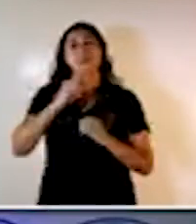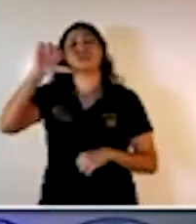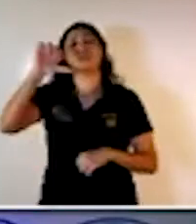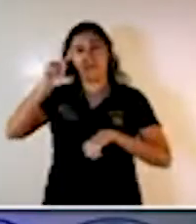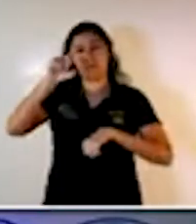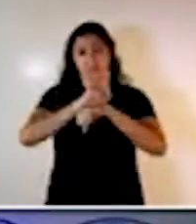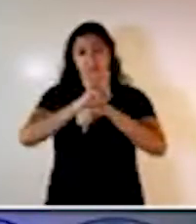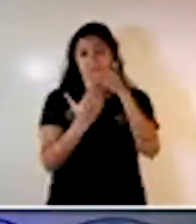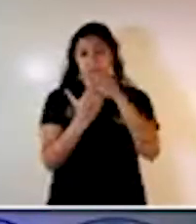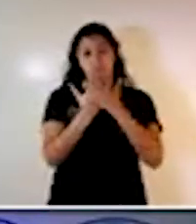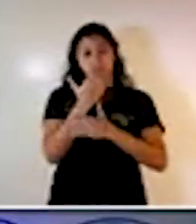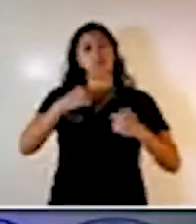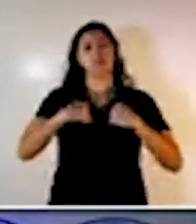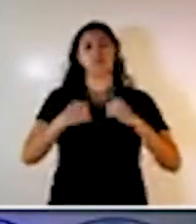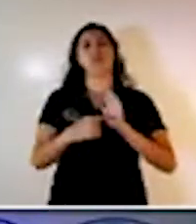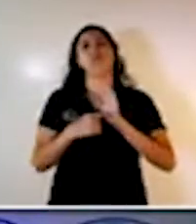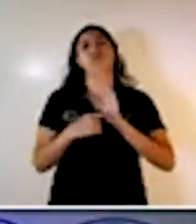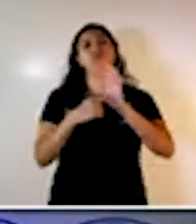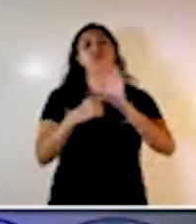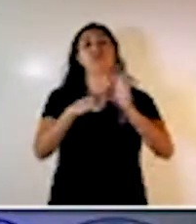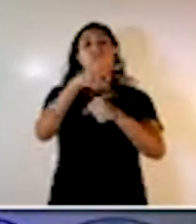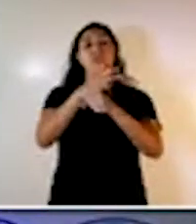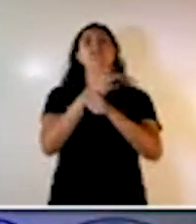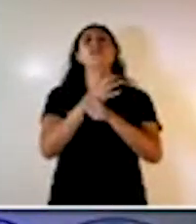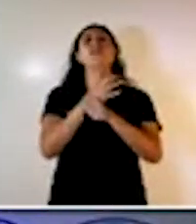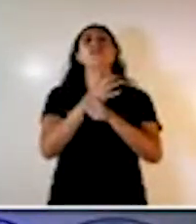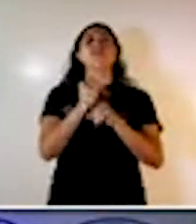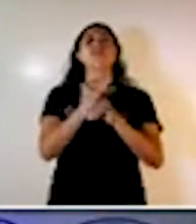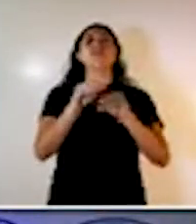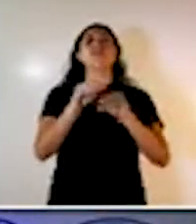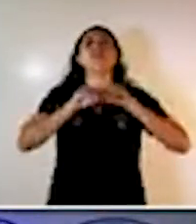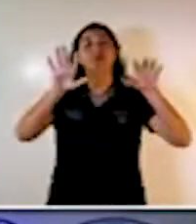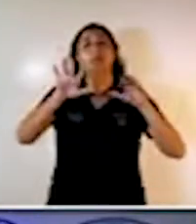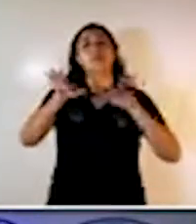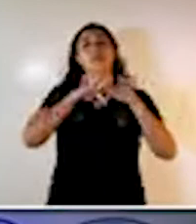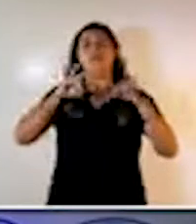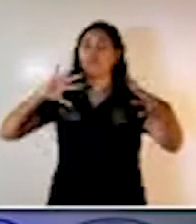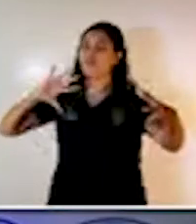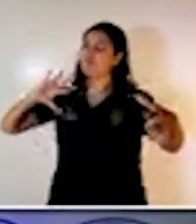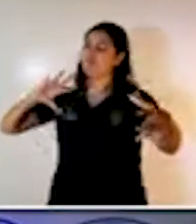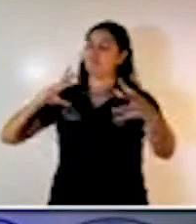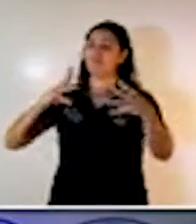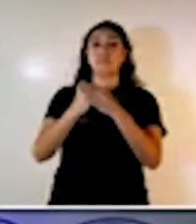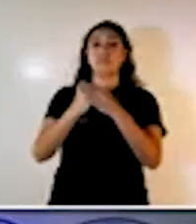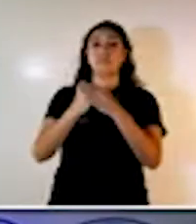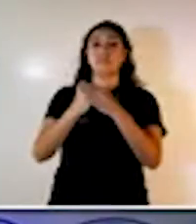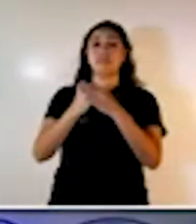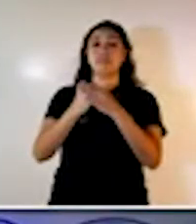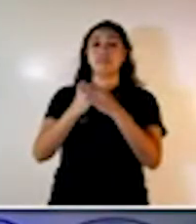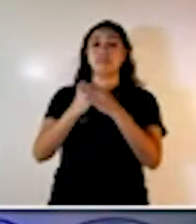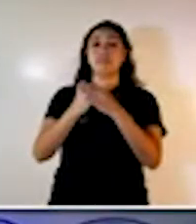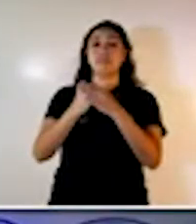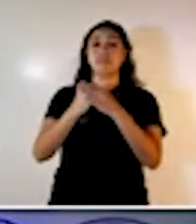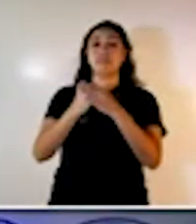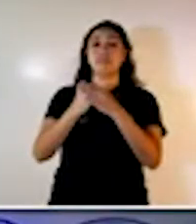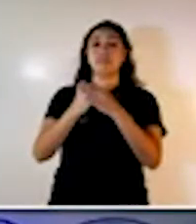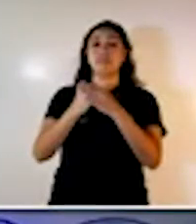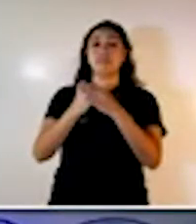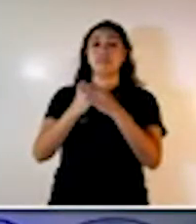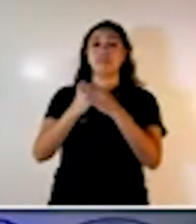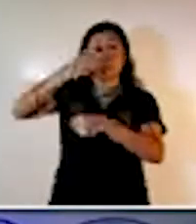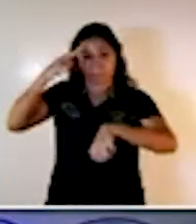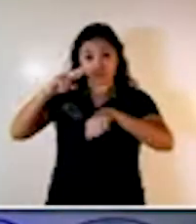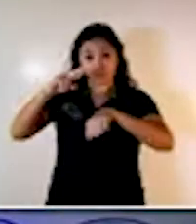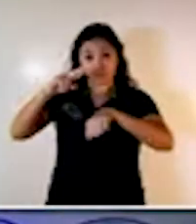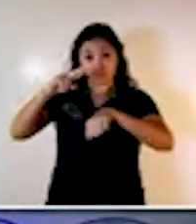puesto en la fracción novena del artículo 34 de nuestra ley orgánica, la mañana de hoy rindo ante ustedes el tercer